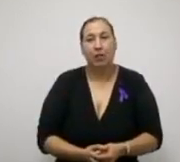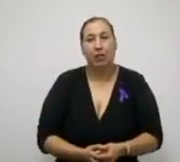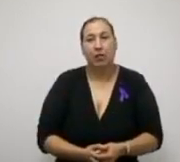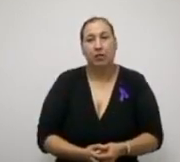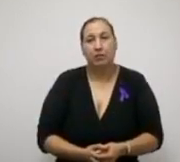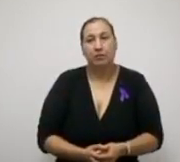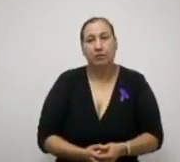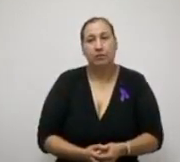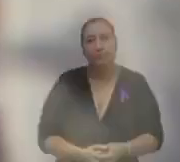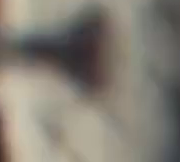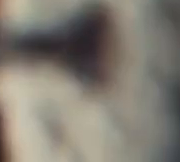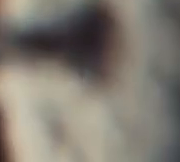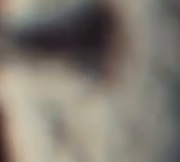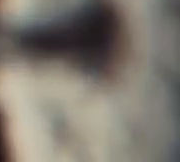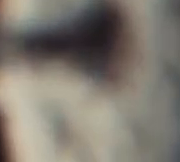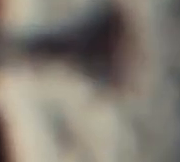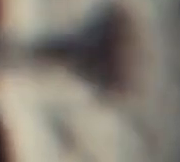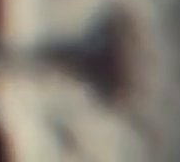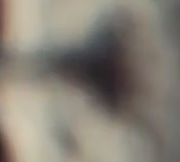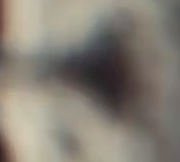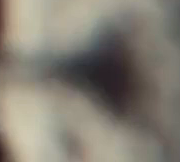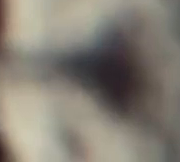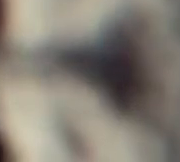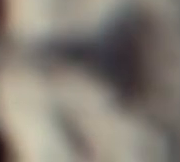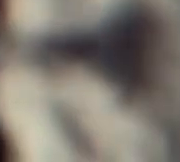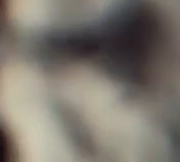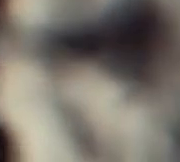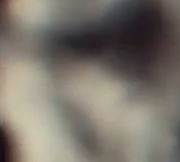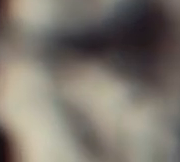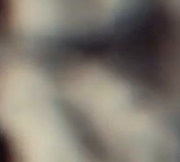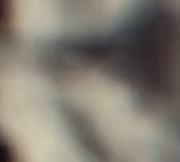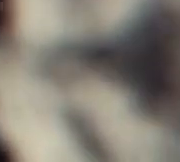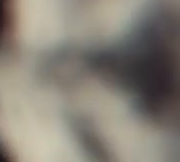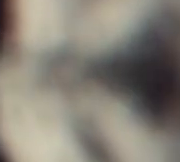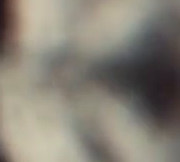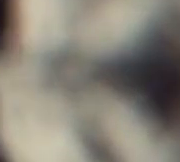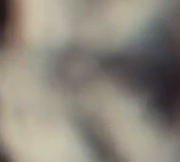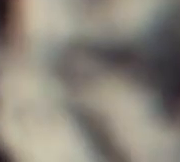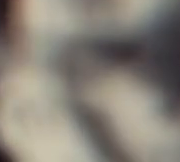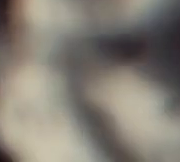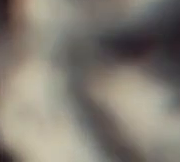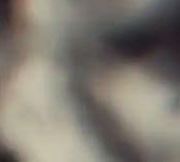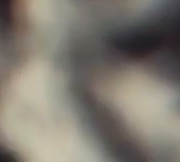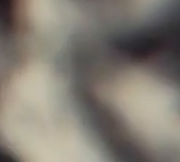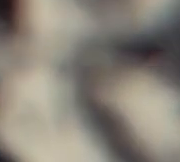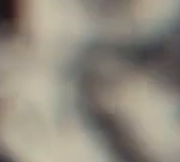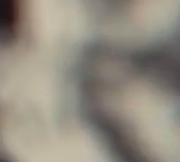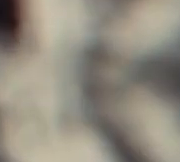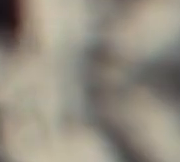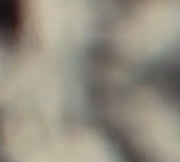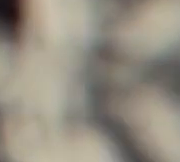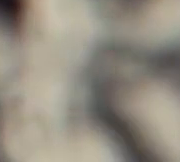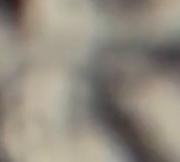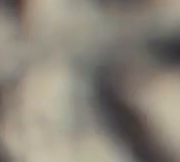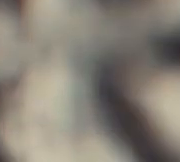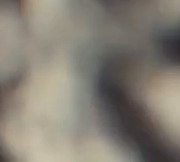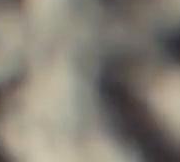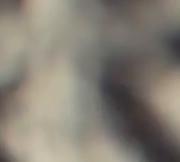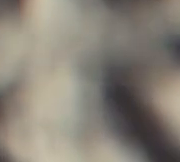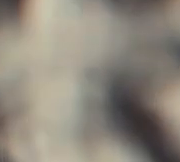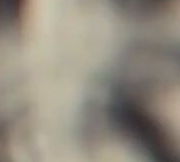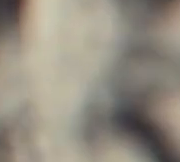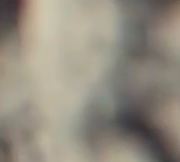Pasamos con la segunda pregunta, por favor. ¿La vacuna Abdala sirve para las nuevas cepas del